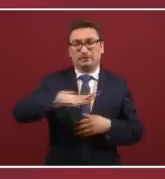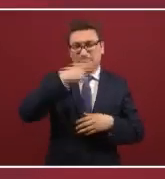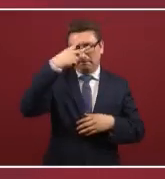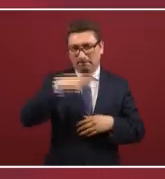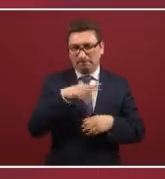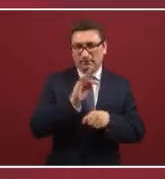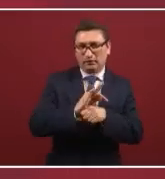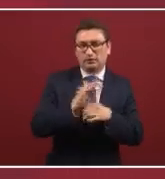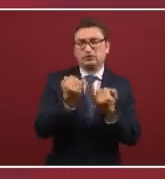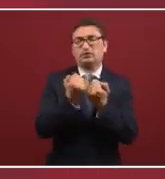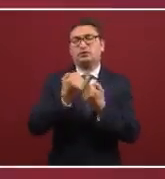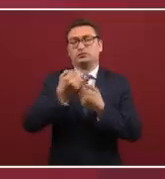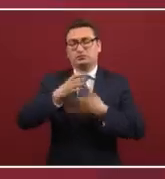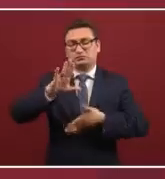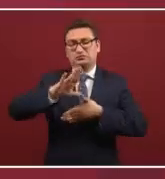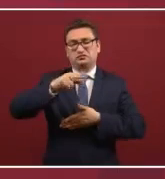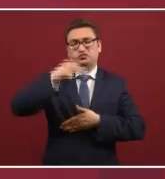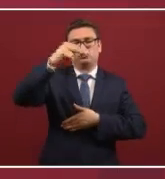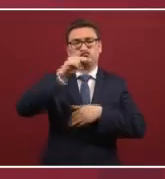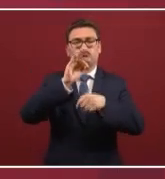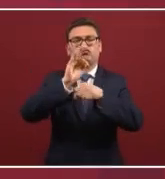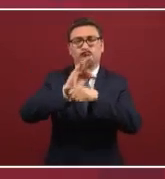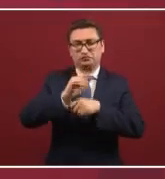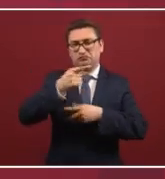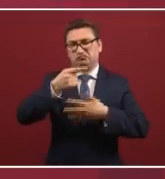Norte, en donde encontrarán ventajas